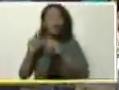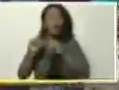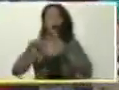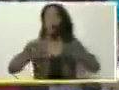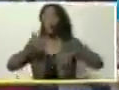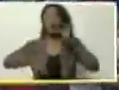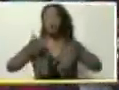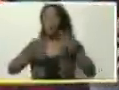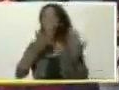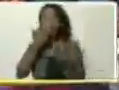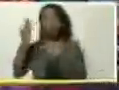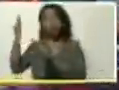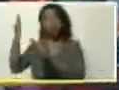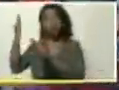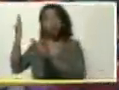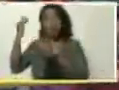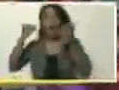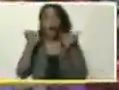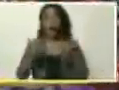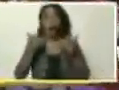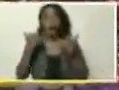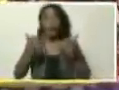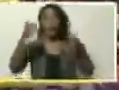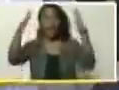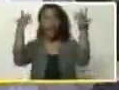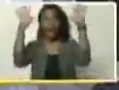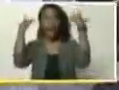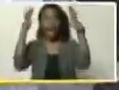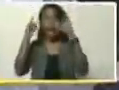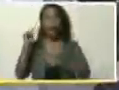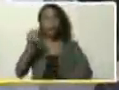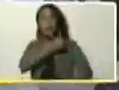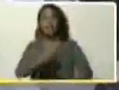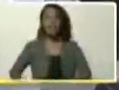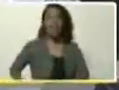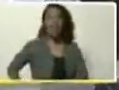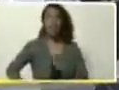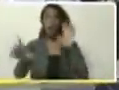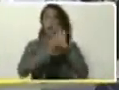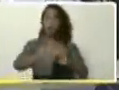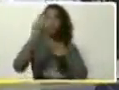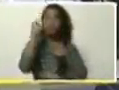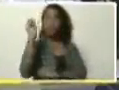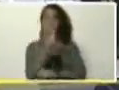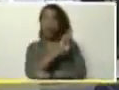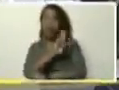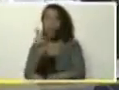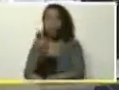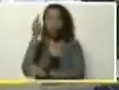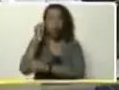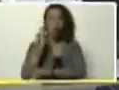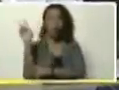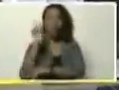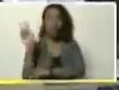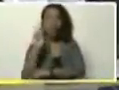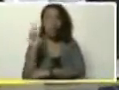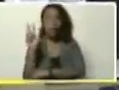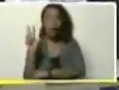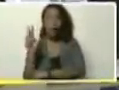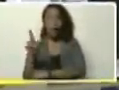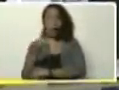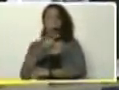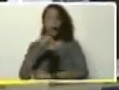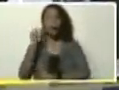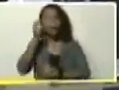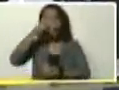acto. Damos ahorita la bienvenida al presidente constitucional de la República Bolivariana de Venezuela.